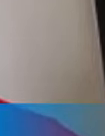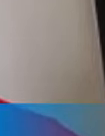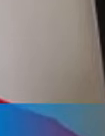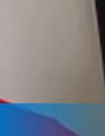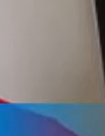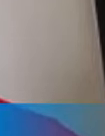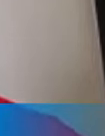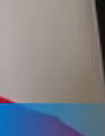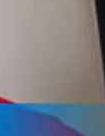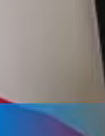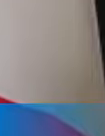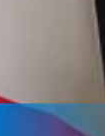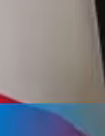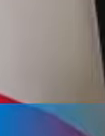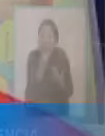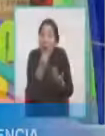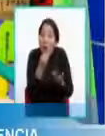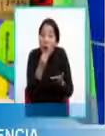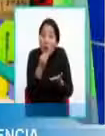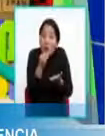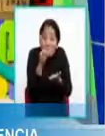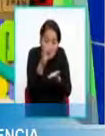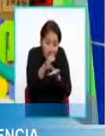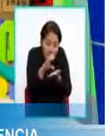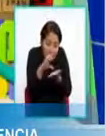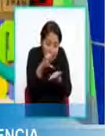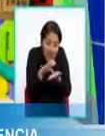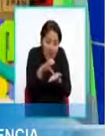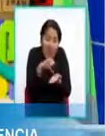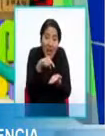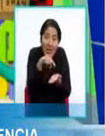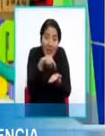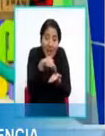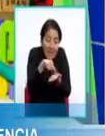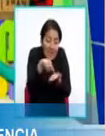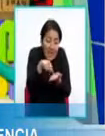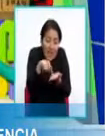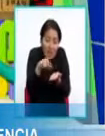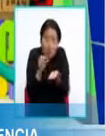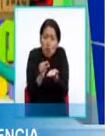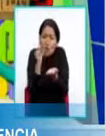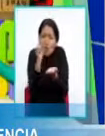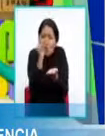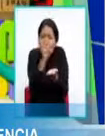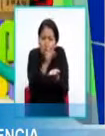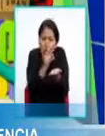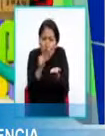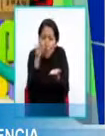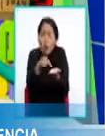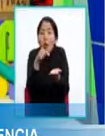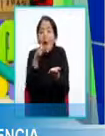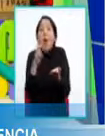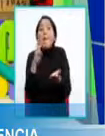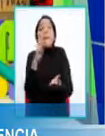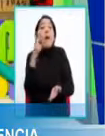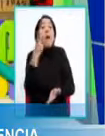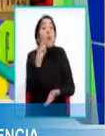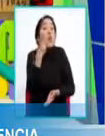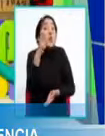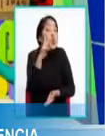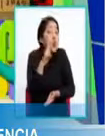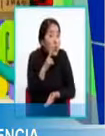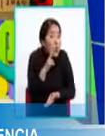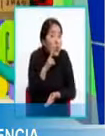la universidad en la que trabajo, que desde el año pasado, desde mediados del año pasado, ya se implementó nuevos